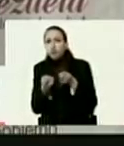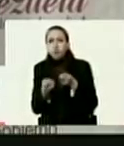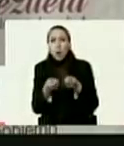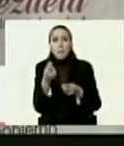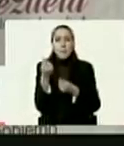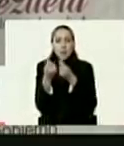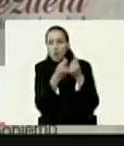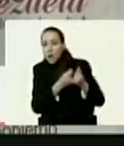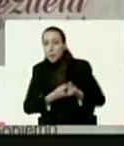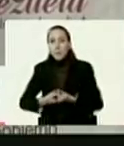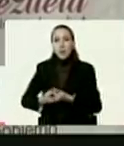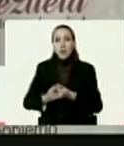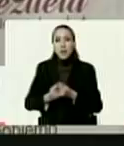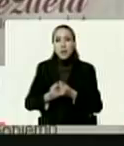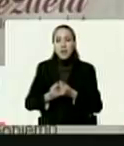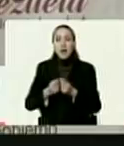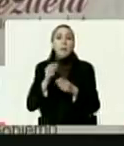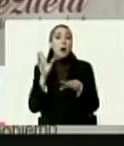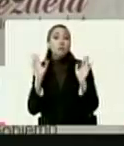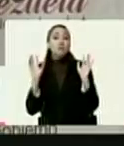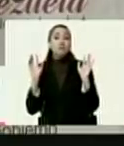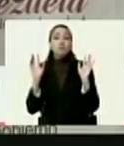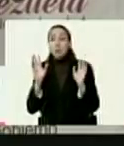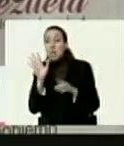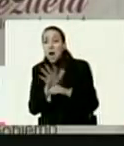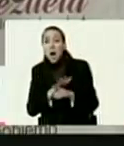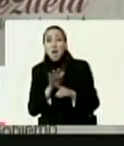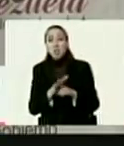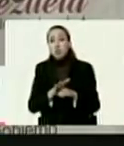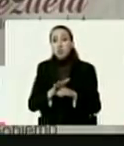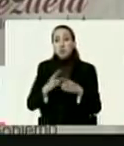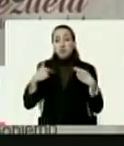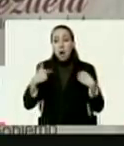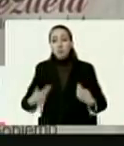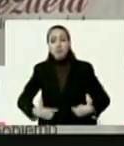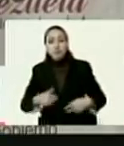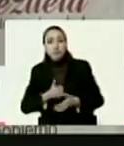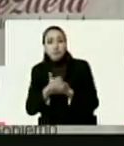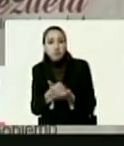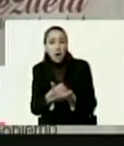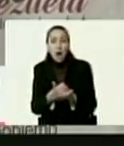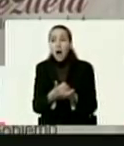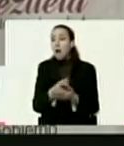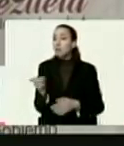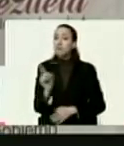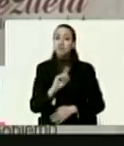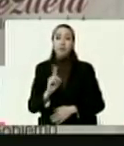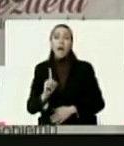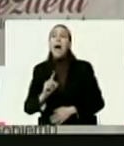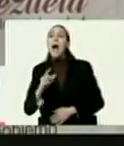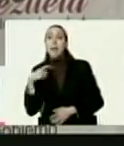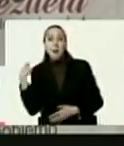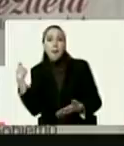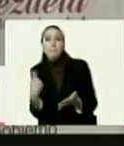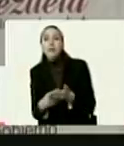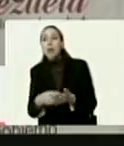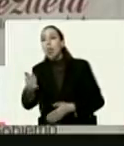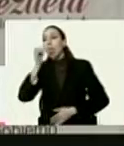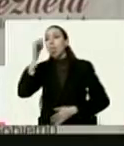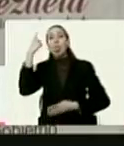humanitaria o para la supuesta ayuda humanitaria, para pagar prostitutas, para pagar licor, y todavía falta mucho